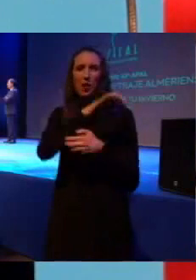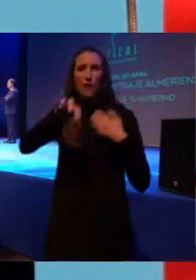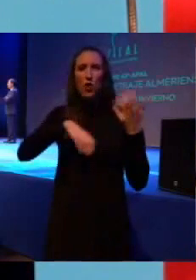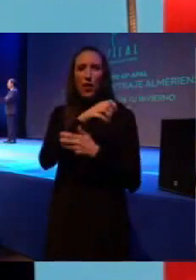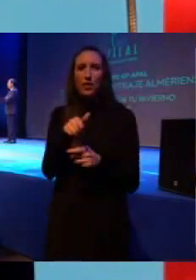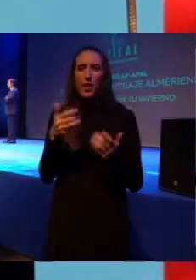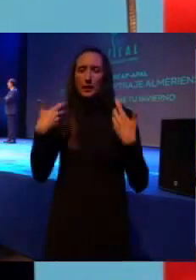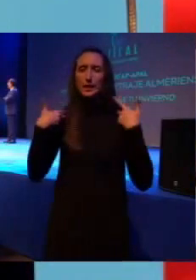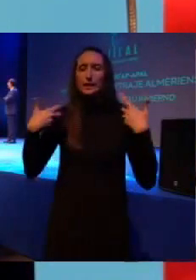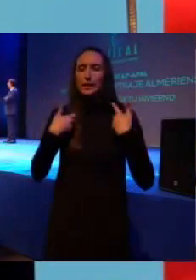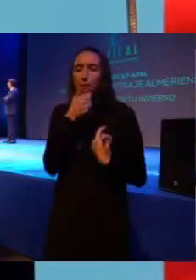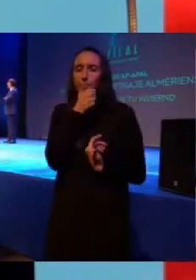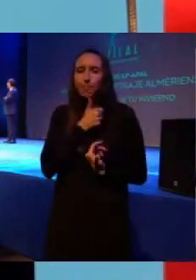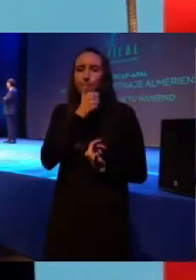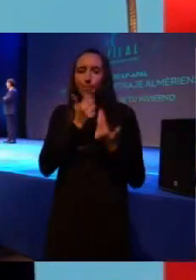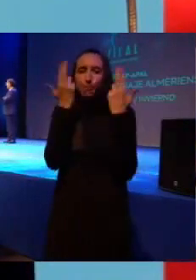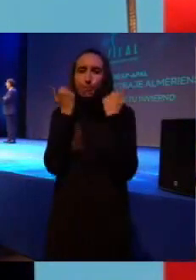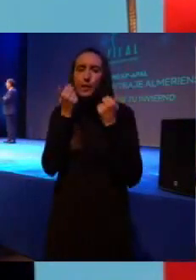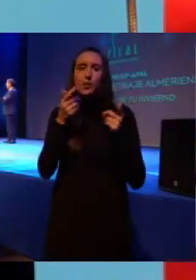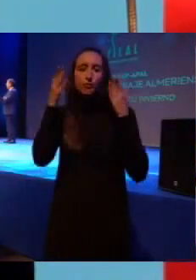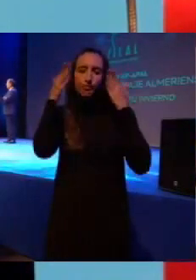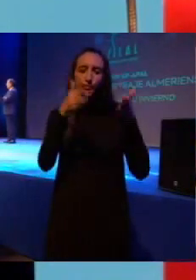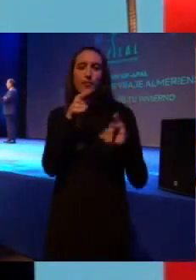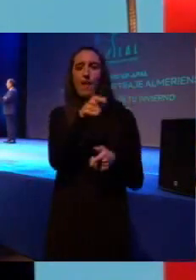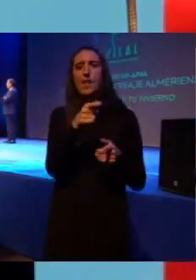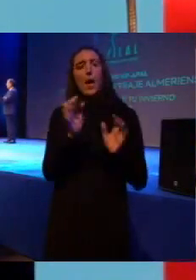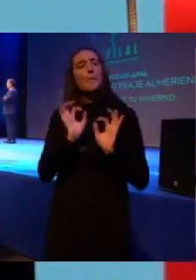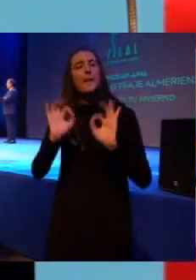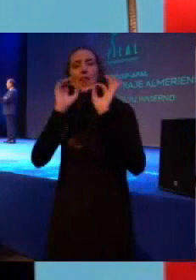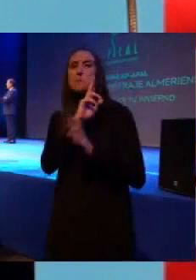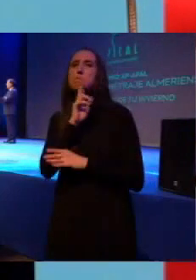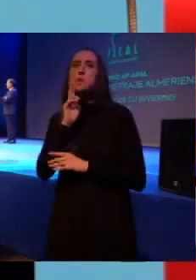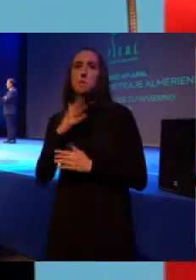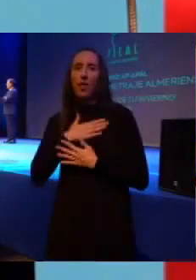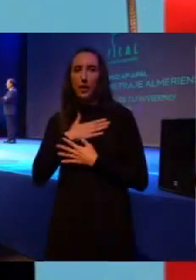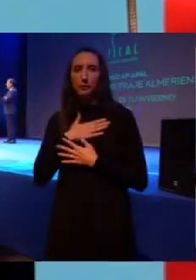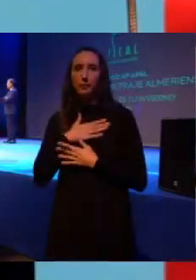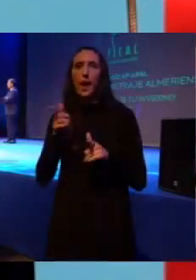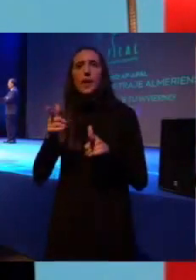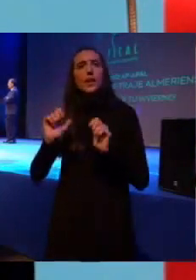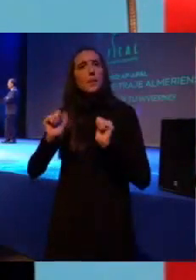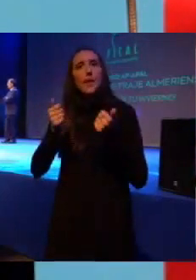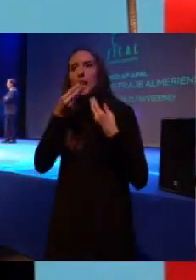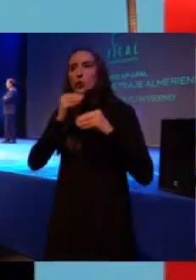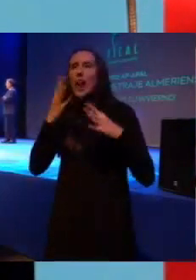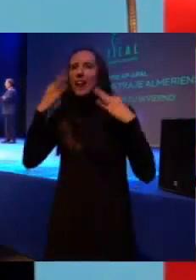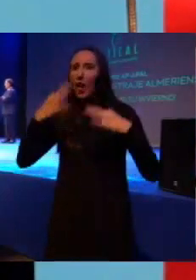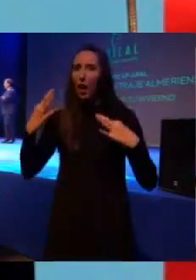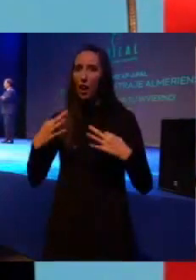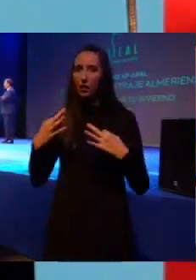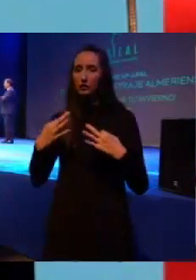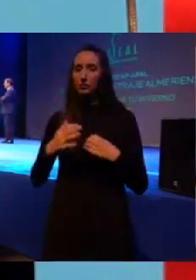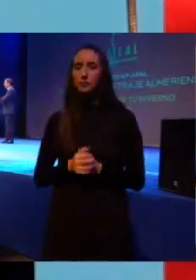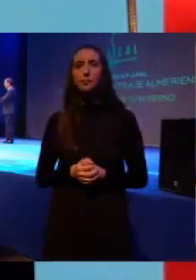dedicado a ellas y en especial a mi madre, que es de quien nació esta historia real. Y por